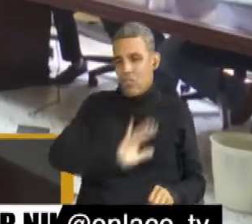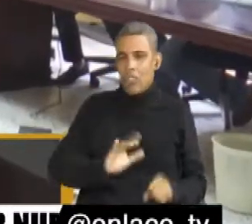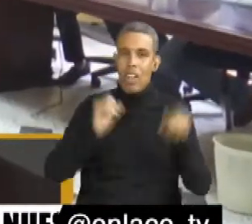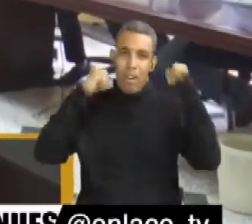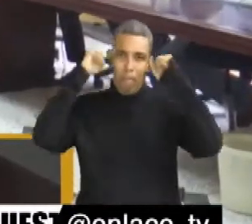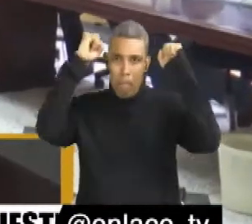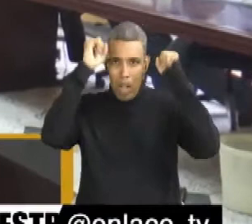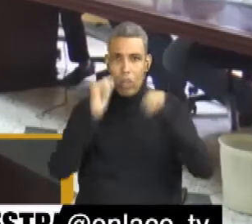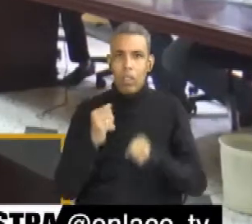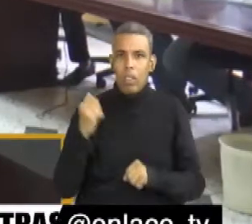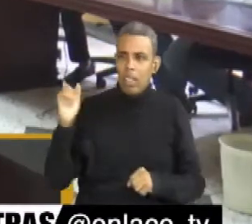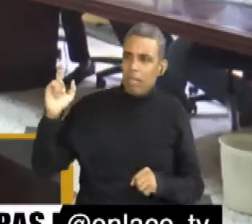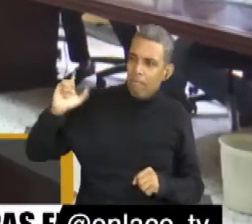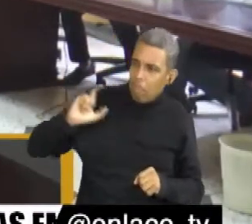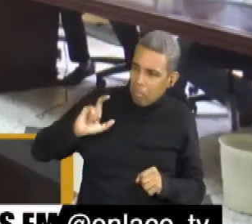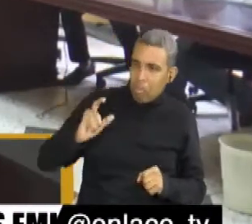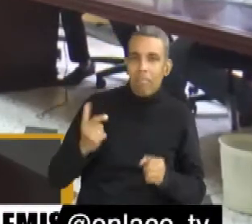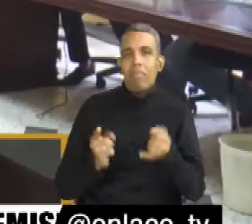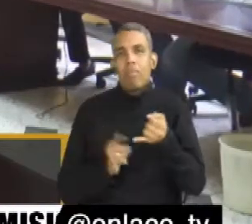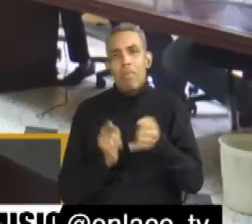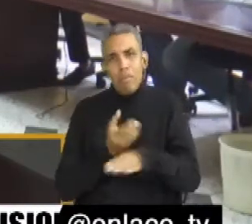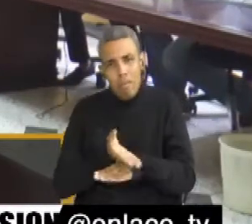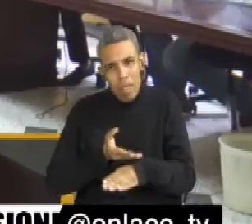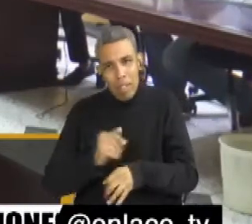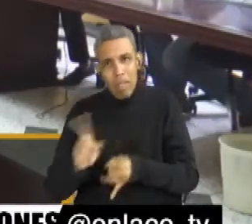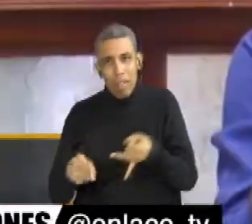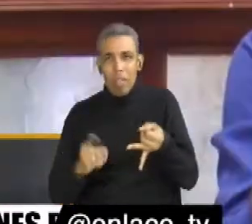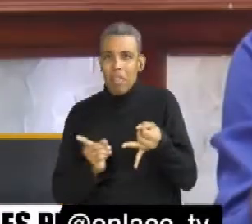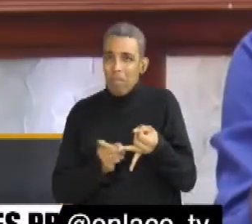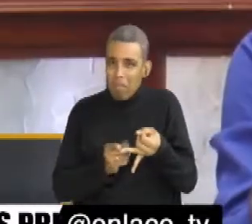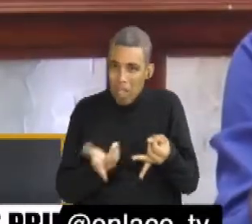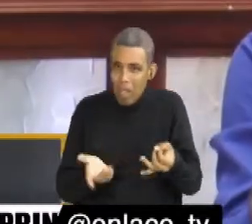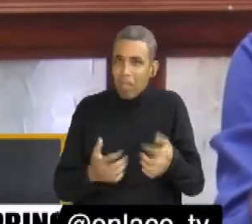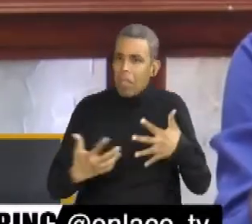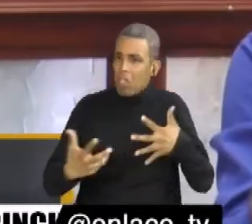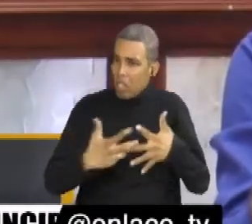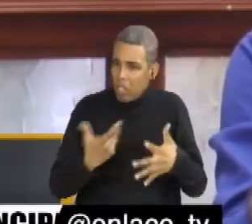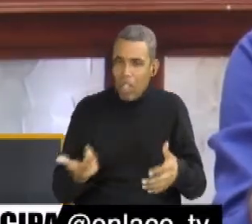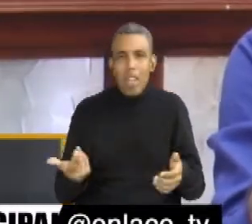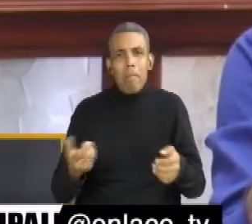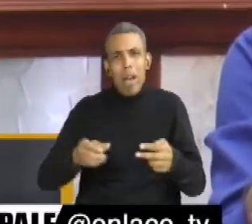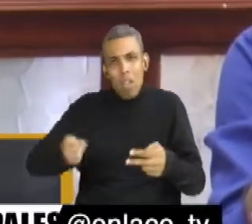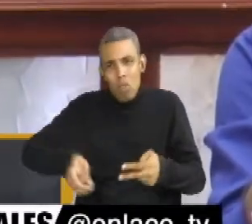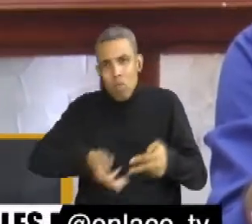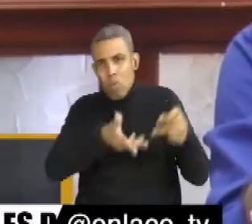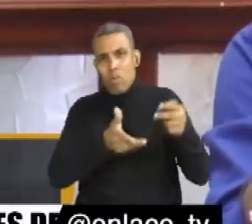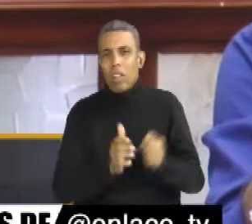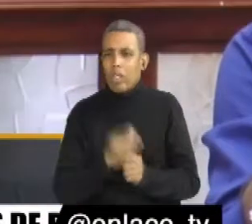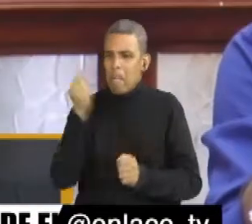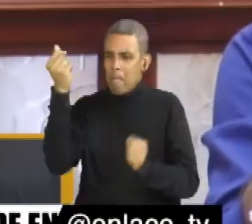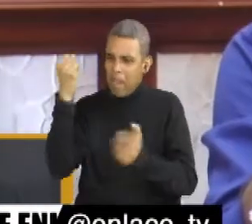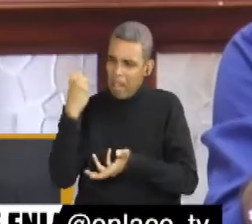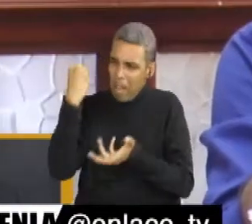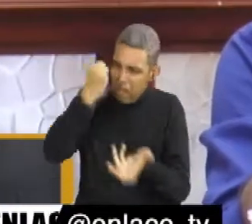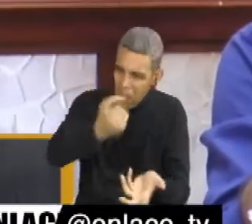el salario de los docentes, lo que tiene que ver con la financiación del sistema educativo en todo el país y